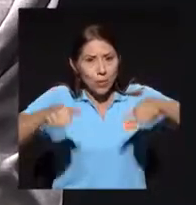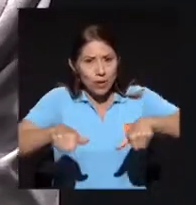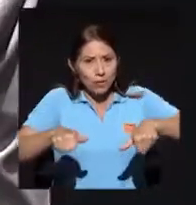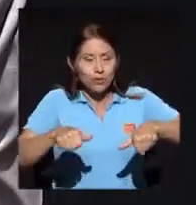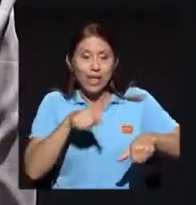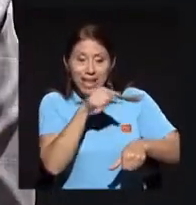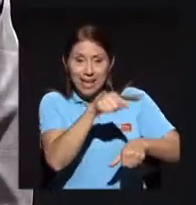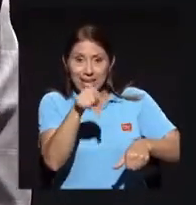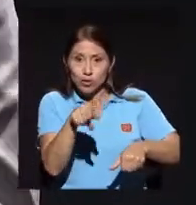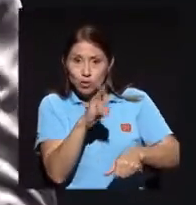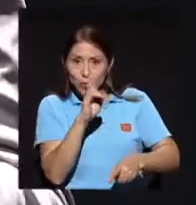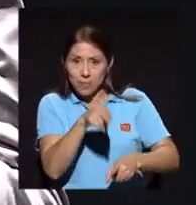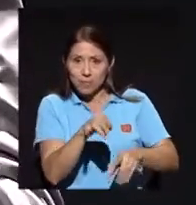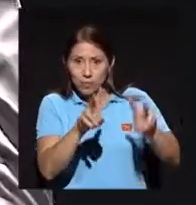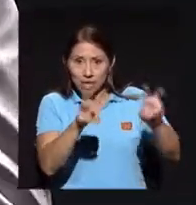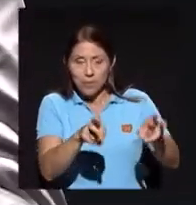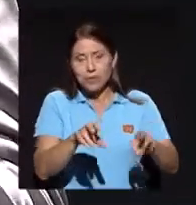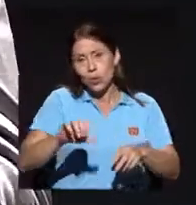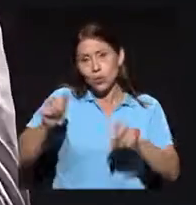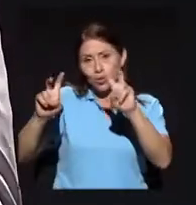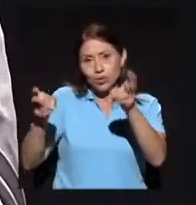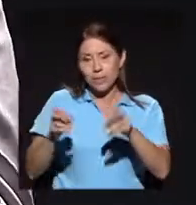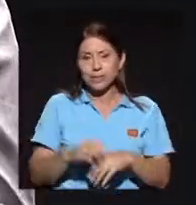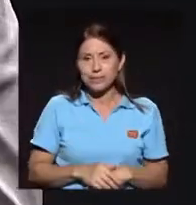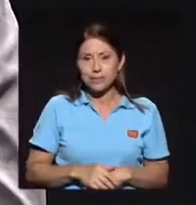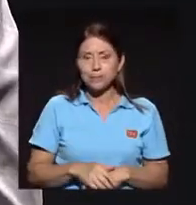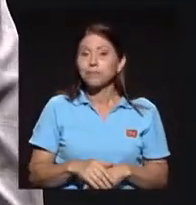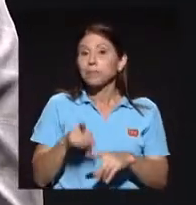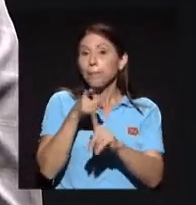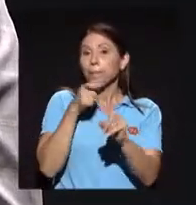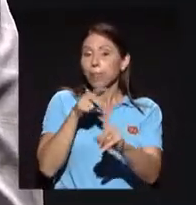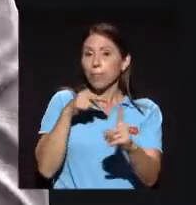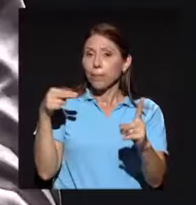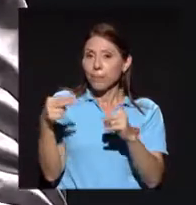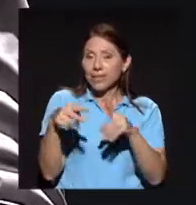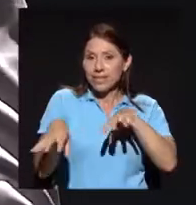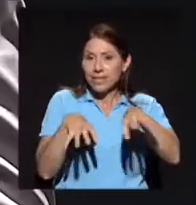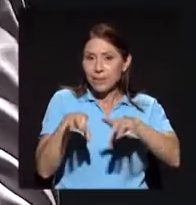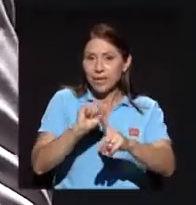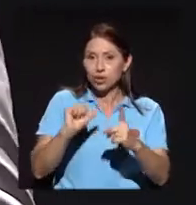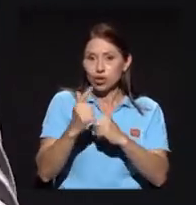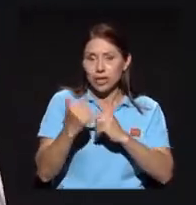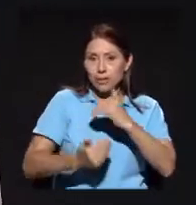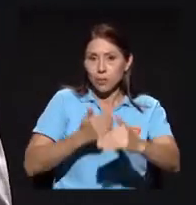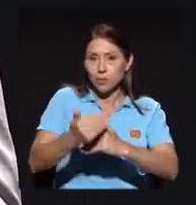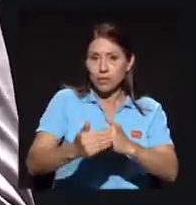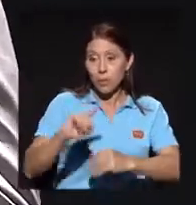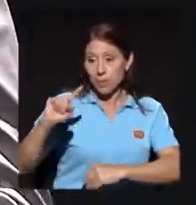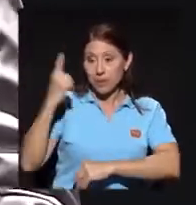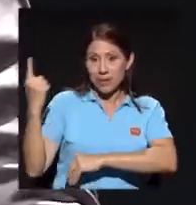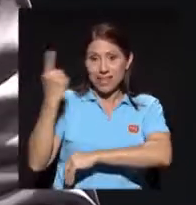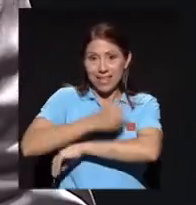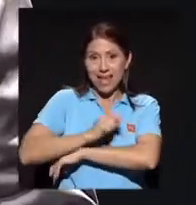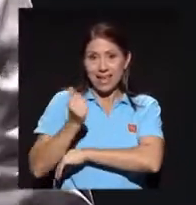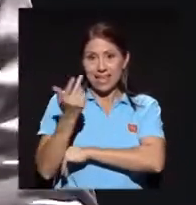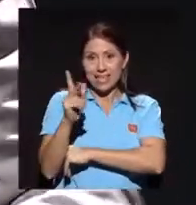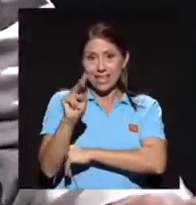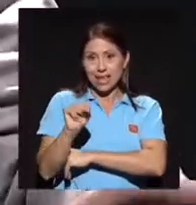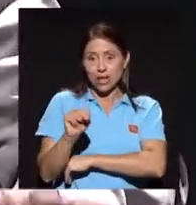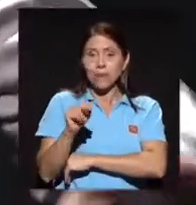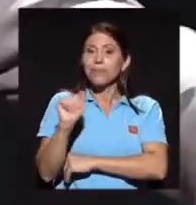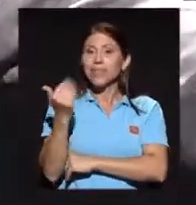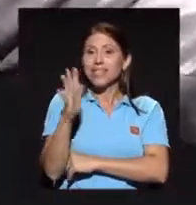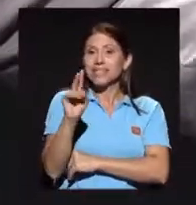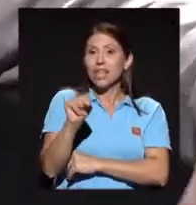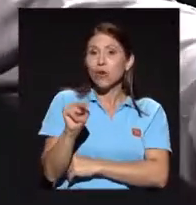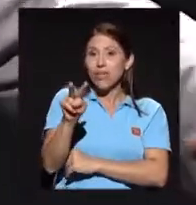temas lo segundo desde el punto de vista de la dinámica social del proceso el primer día 15 de noviembre llegaron y se sentaron ahí así